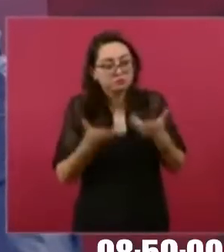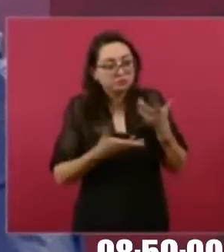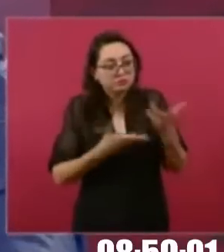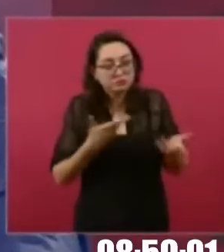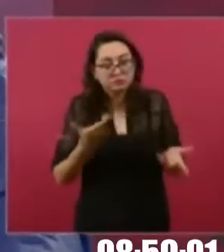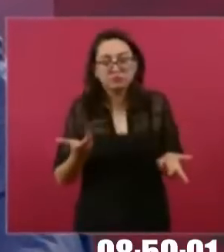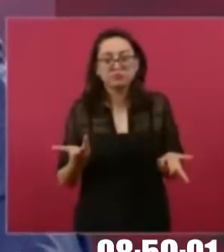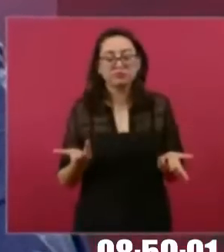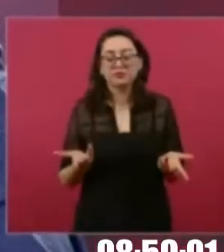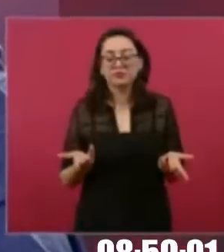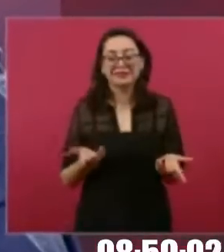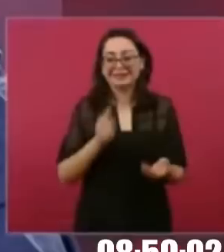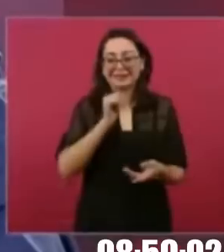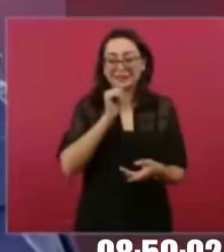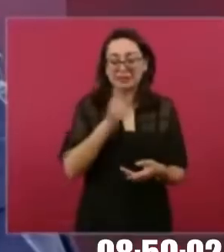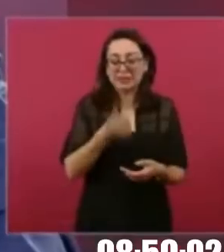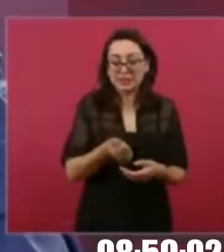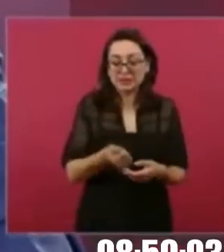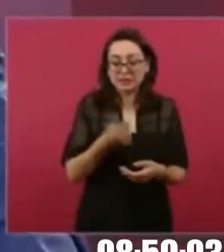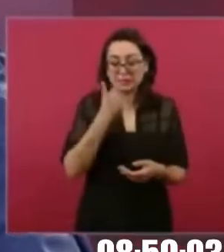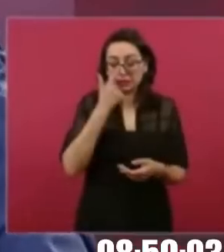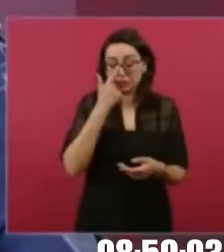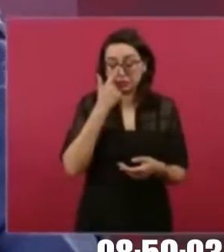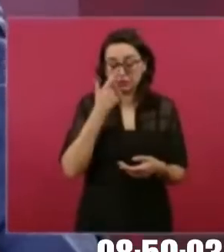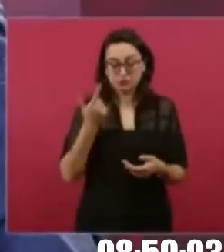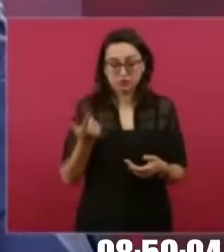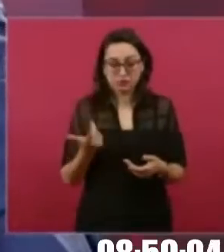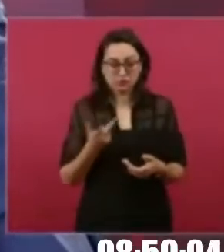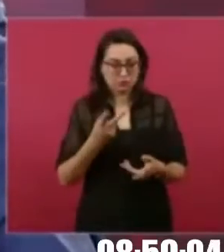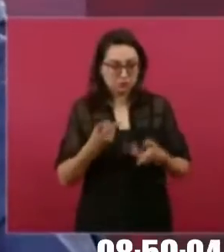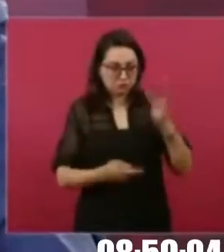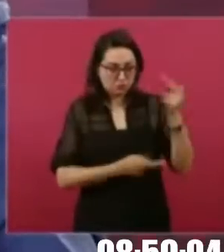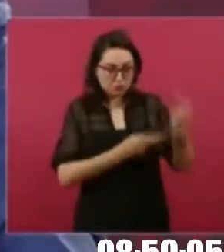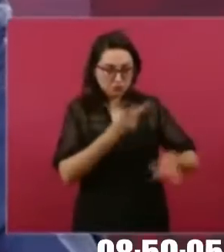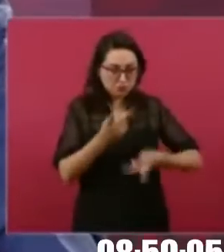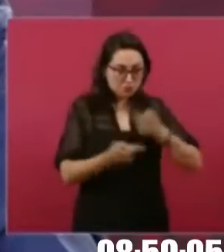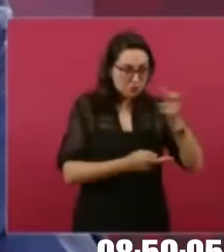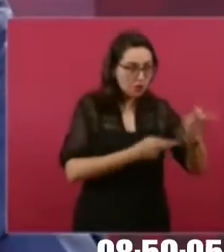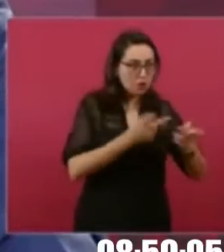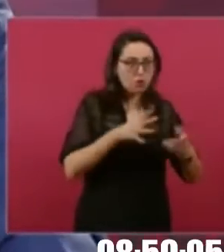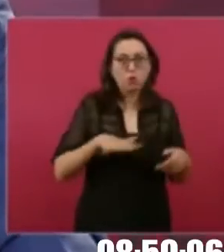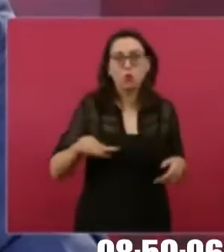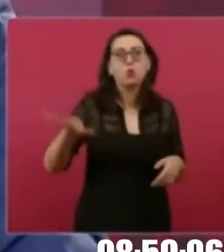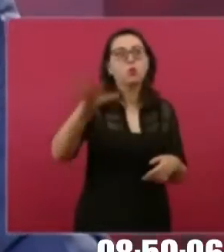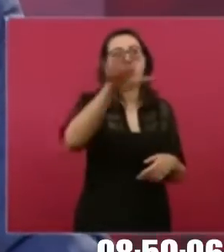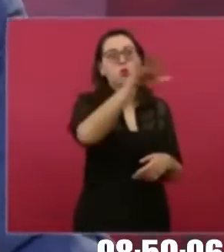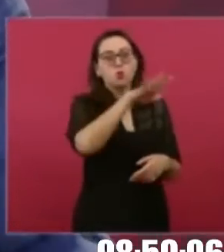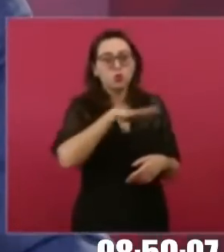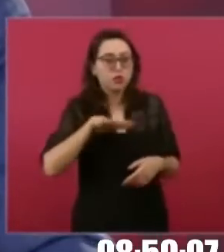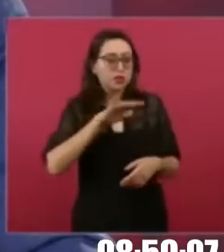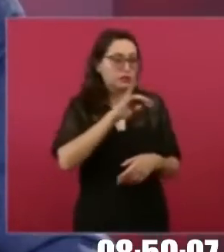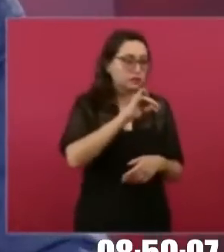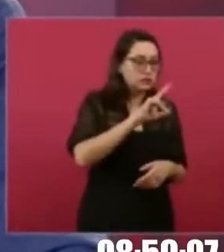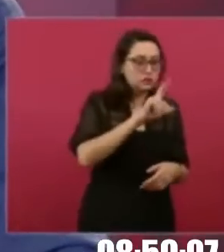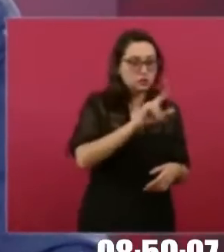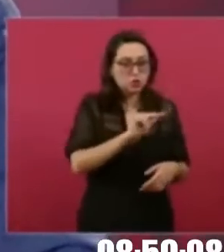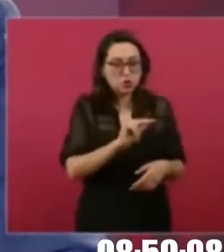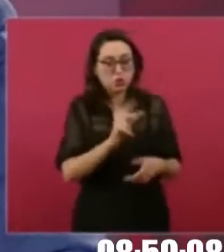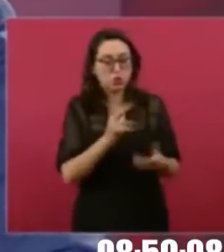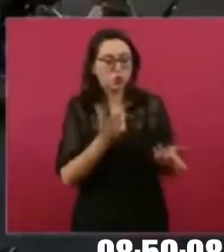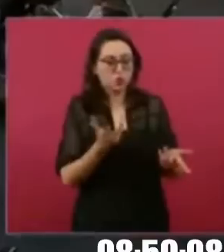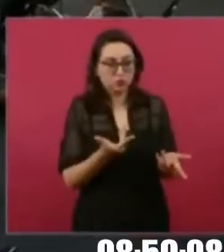Sí este va a haber encuesta no va a haber encuesta dijeron que iban